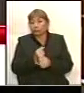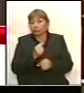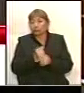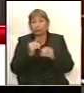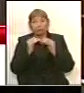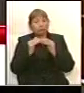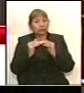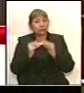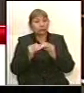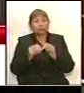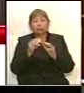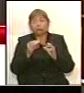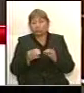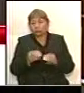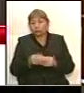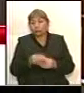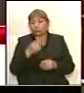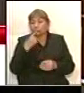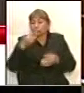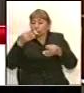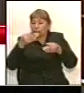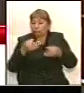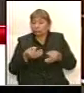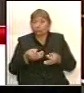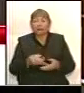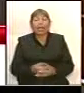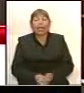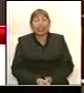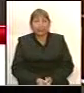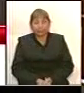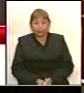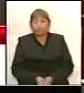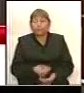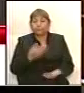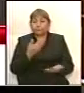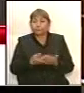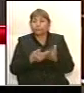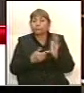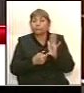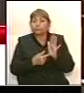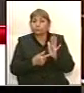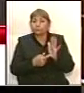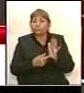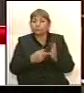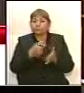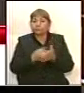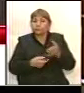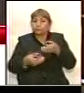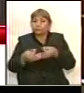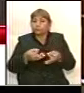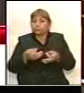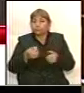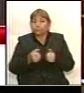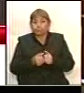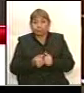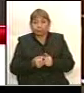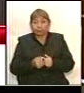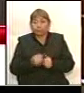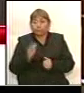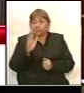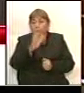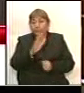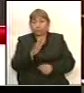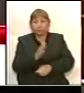un trabajo de calidad. Es fundamental también tener presente que el financiamiento es vital para su